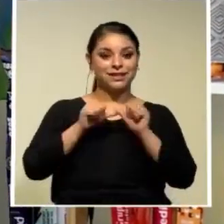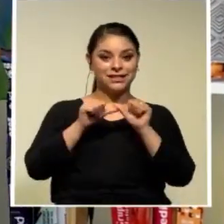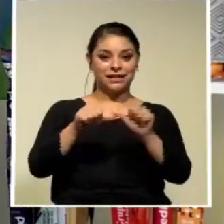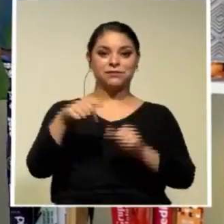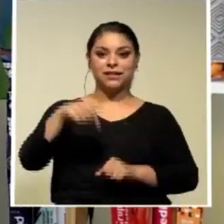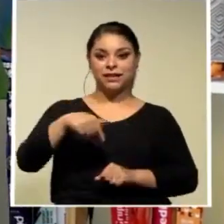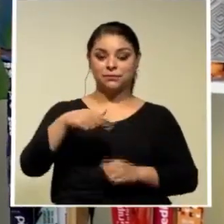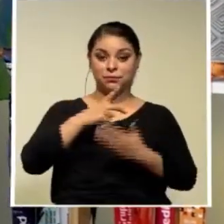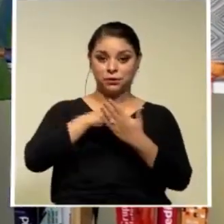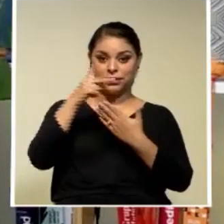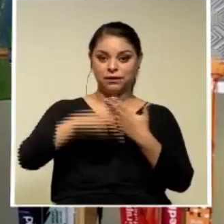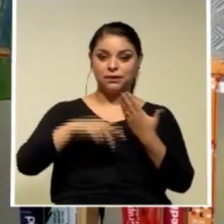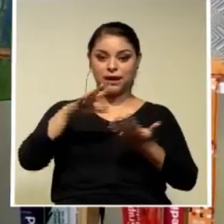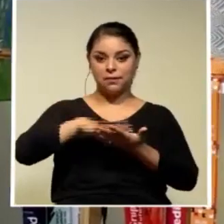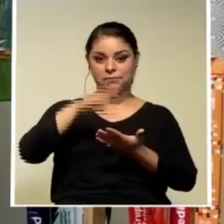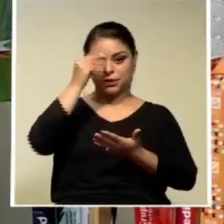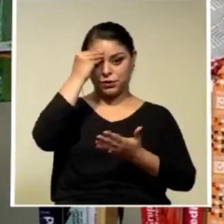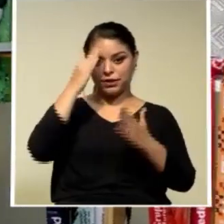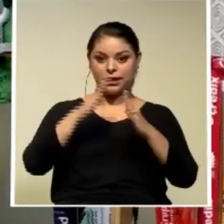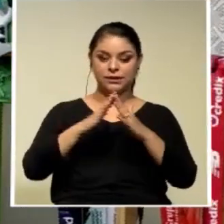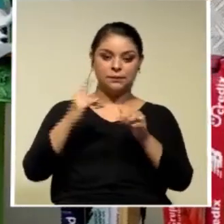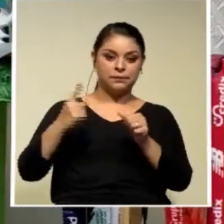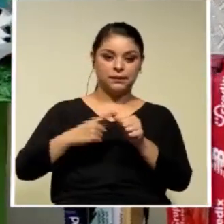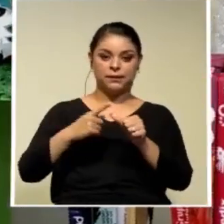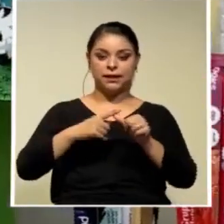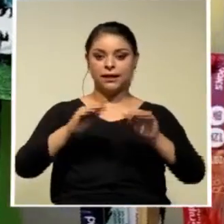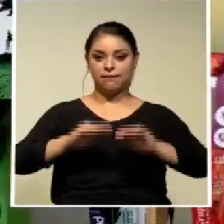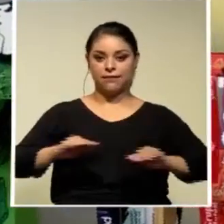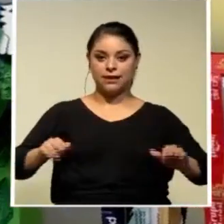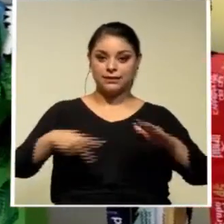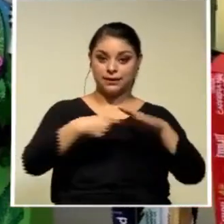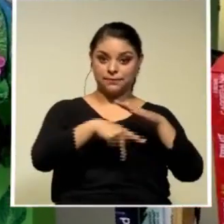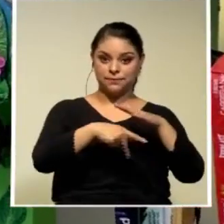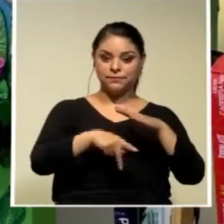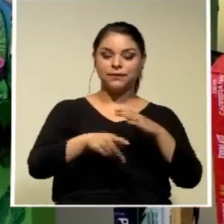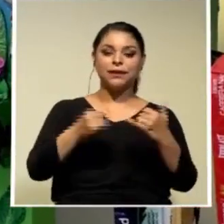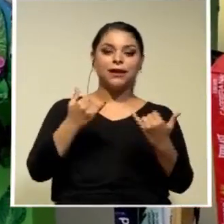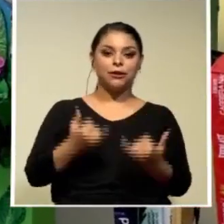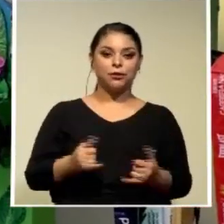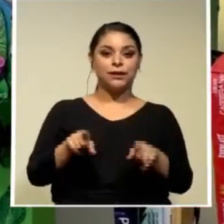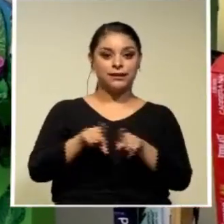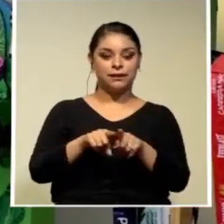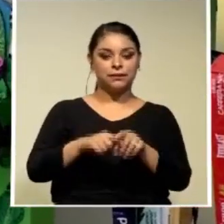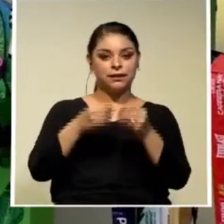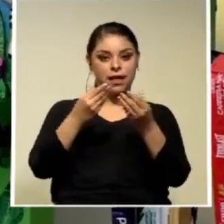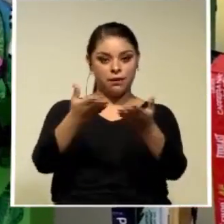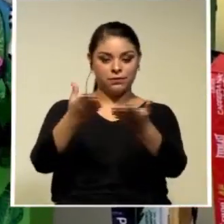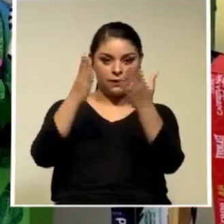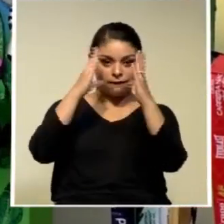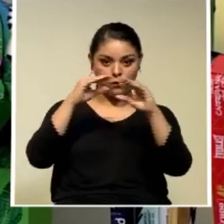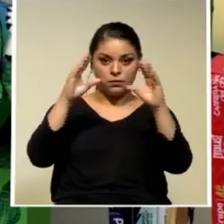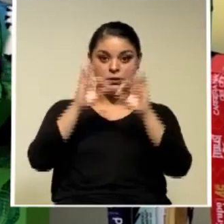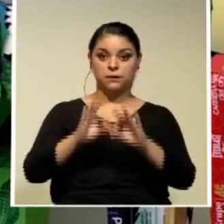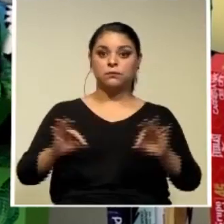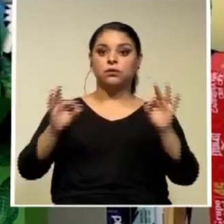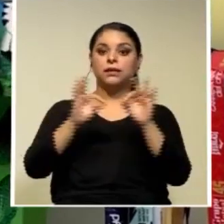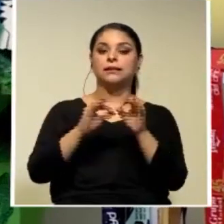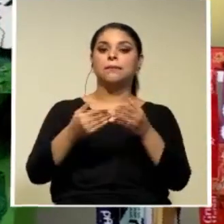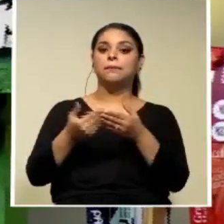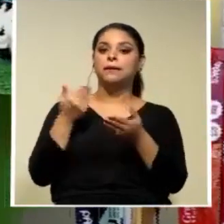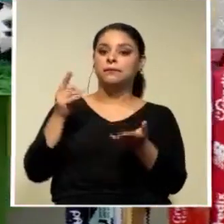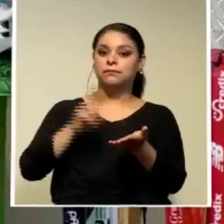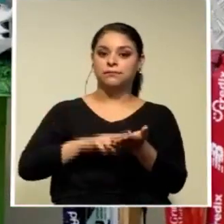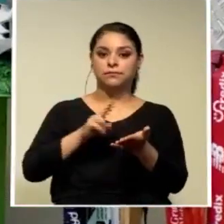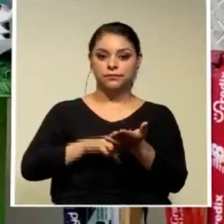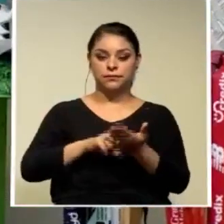Continuamos aquí en su programa Aprendo en Casa Primera Infancia y ahora vamos también a darle una información importante sobre la prematrícula